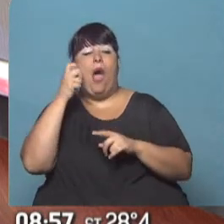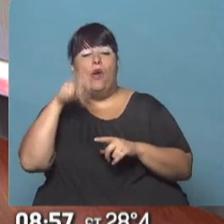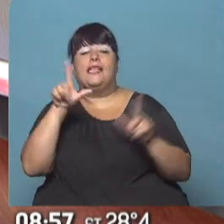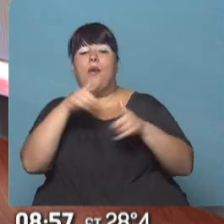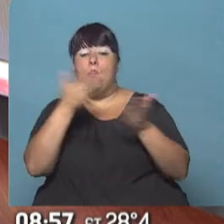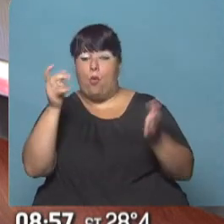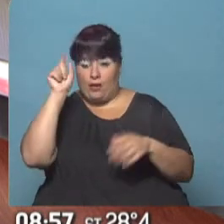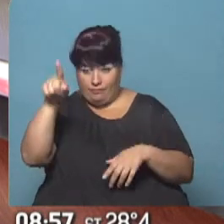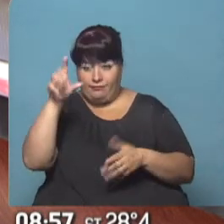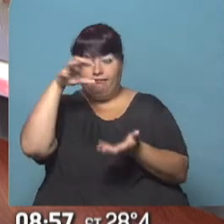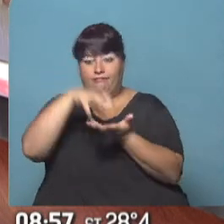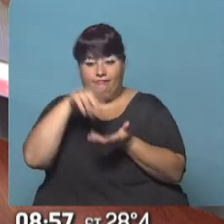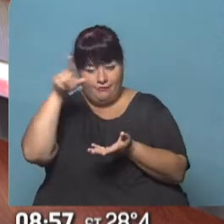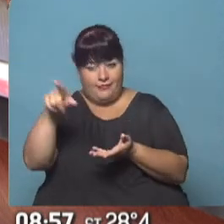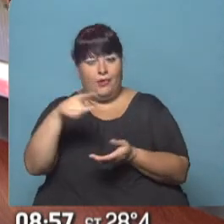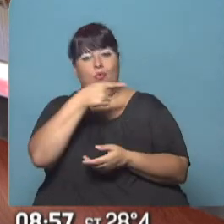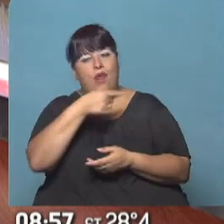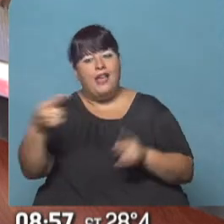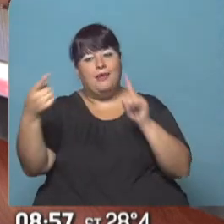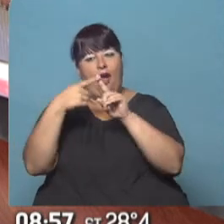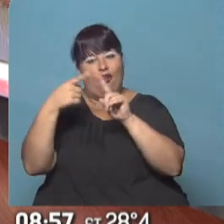pública así instalada cada semana el contacto permanente